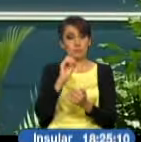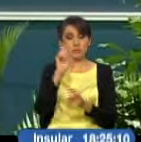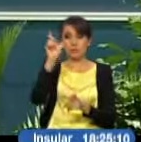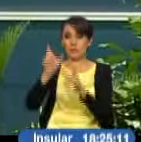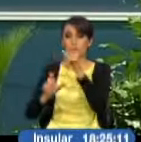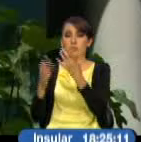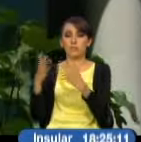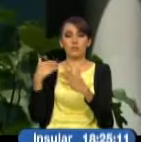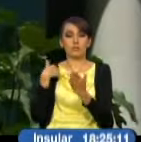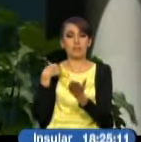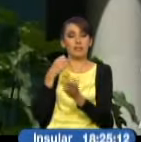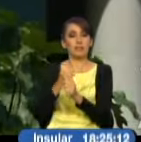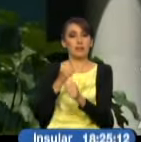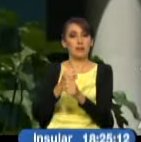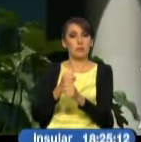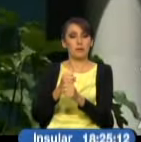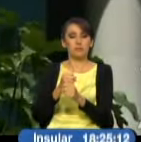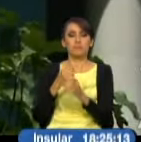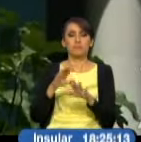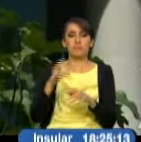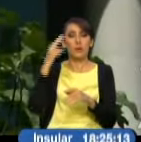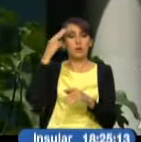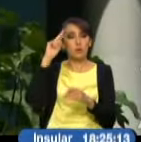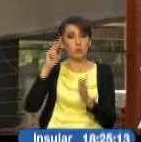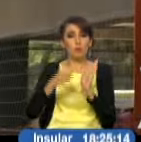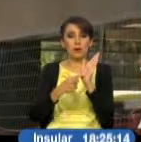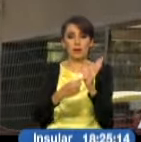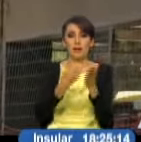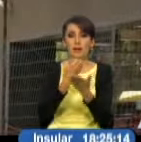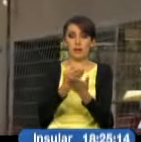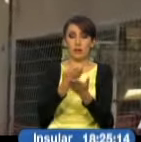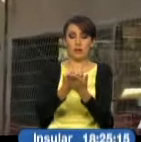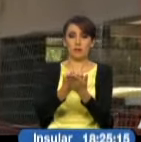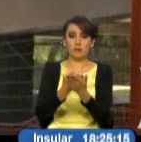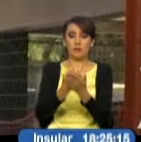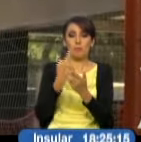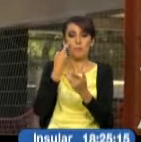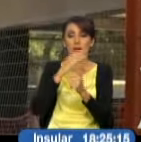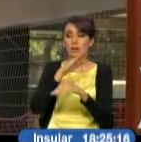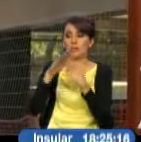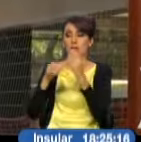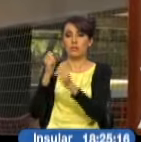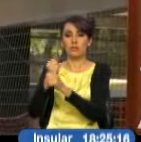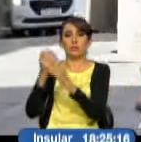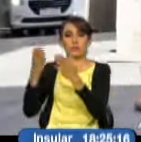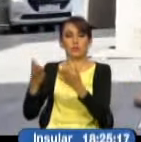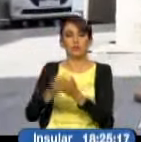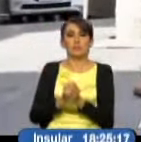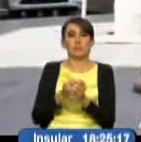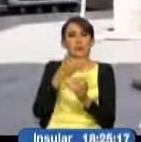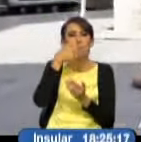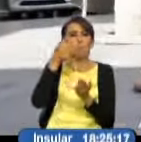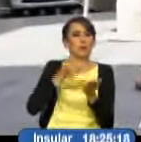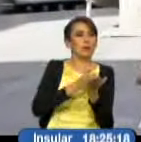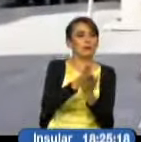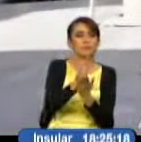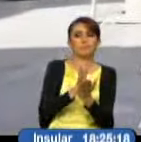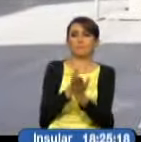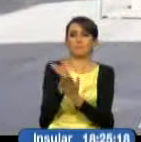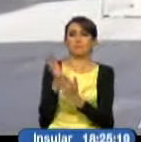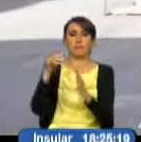Uruguay ha demostrado que la economía puede crecer con aumento de salario y de beneficios a los trabajadores, con mayor distribución del ingreso y reducción